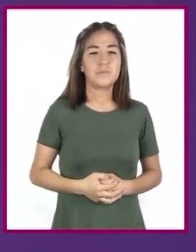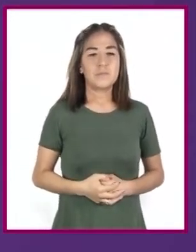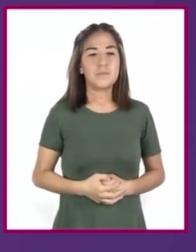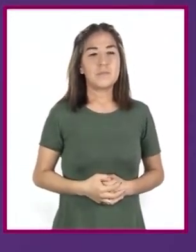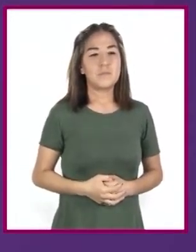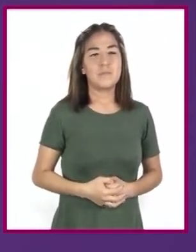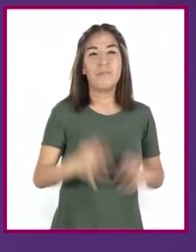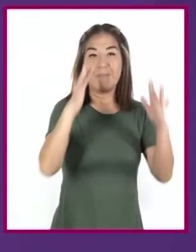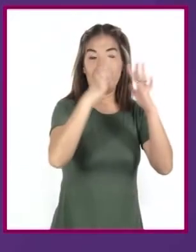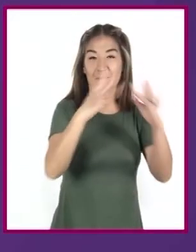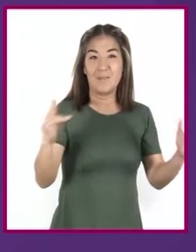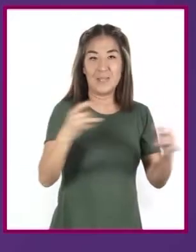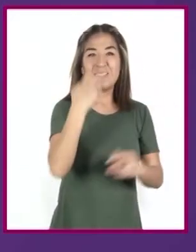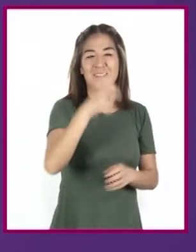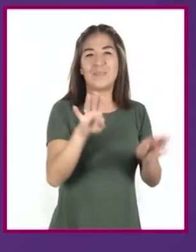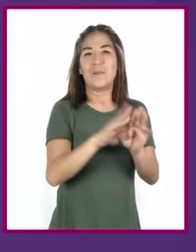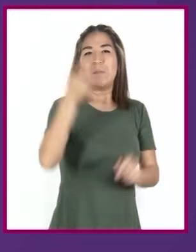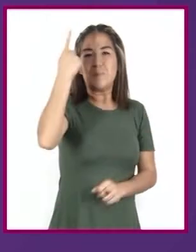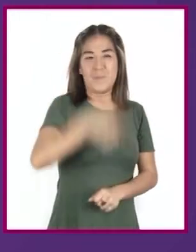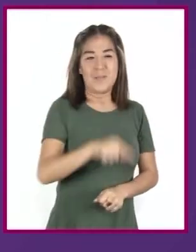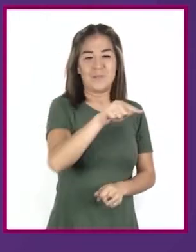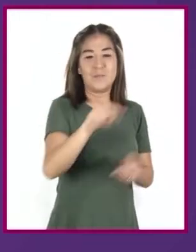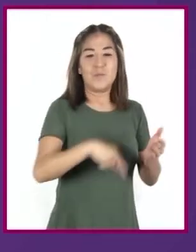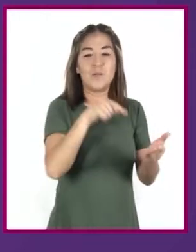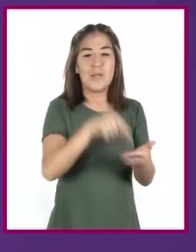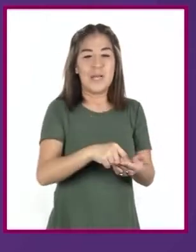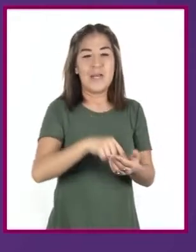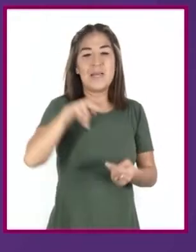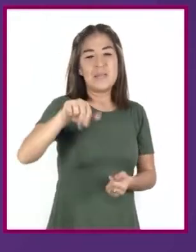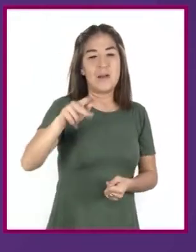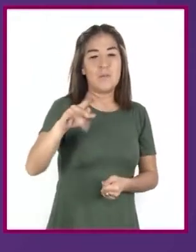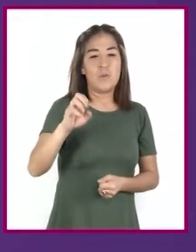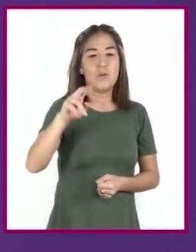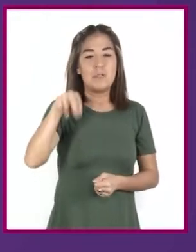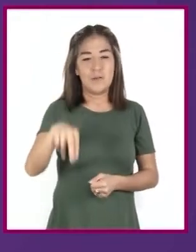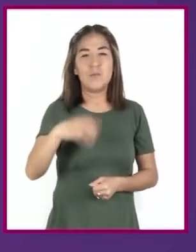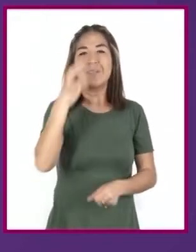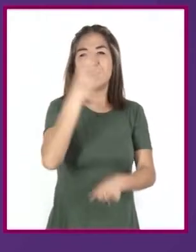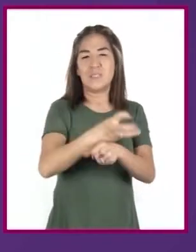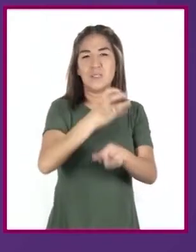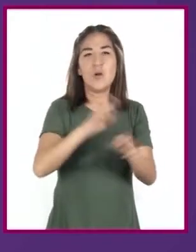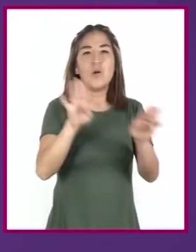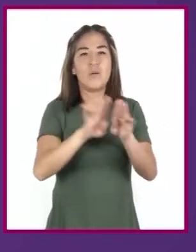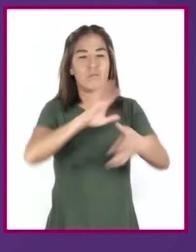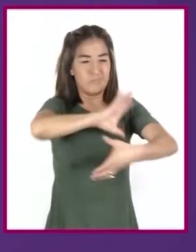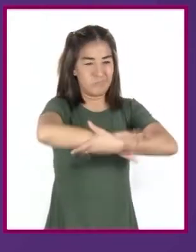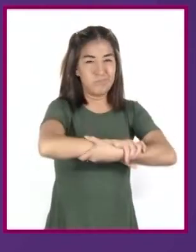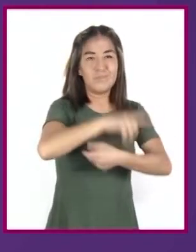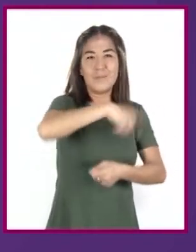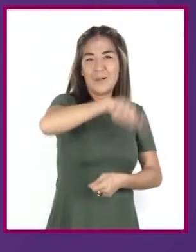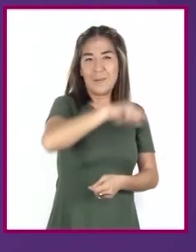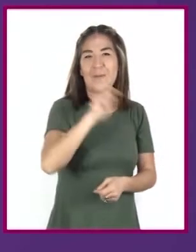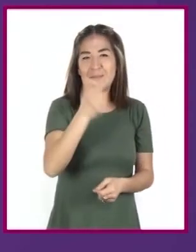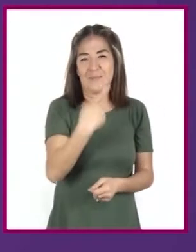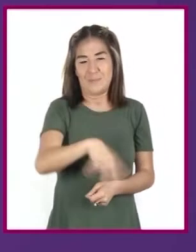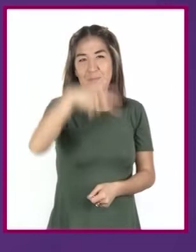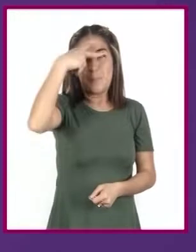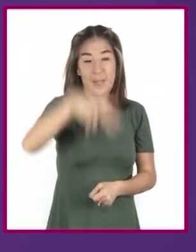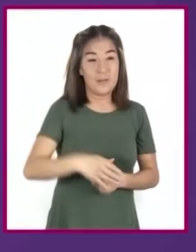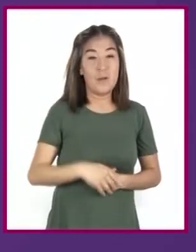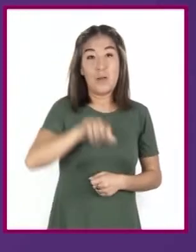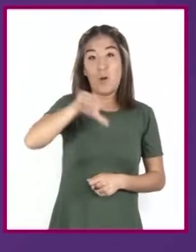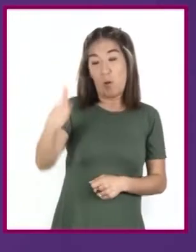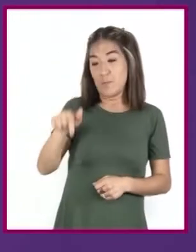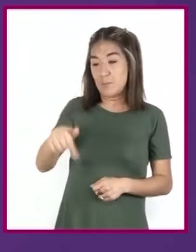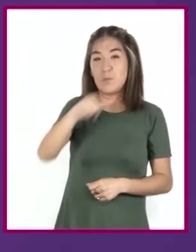Los franceses, al mando del emperador Napoleón III, se aliaron con los conservadores mexicanos. Por su parte, Juárez